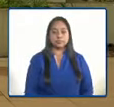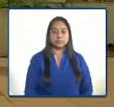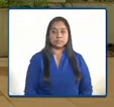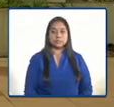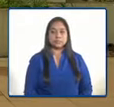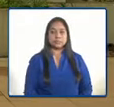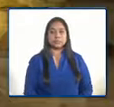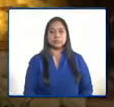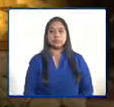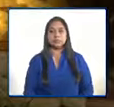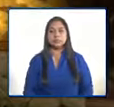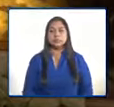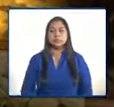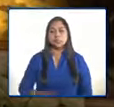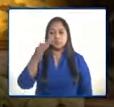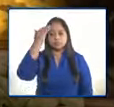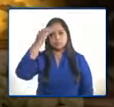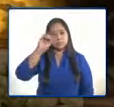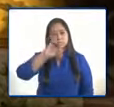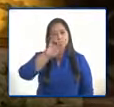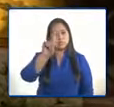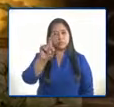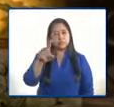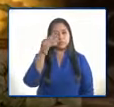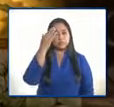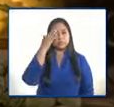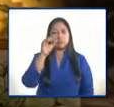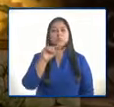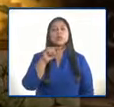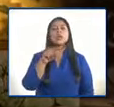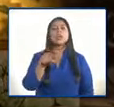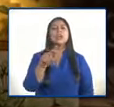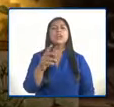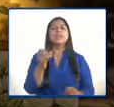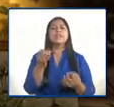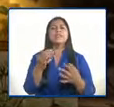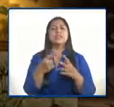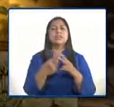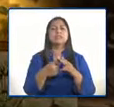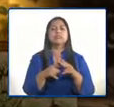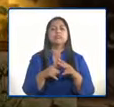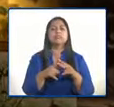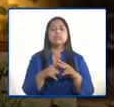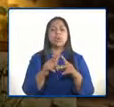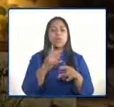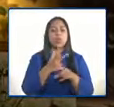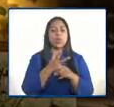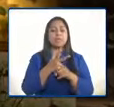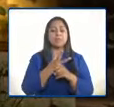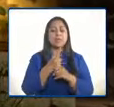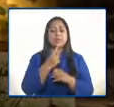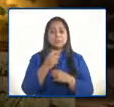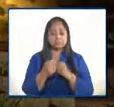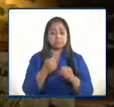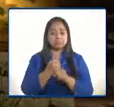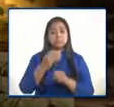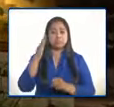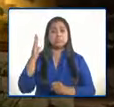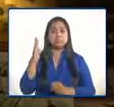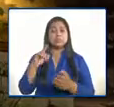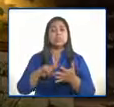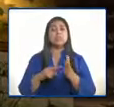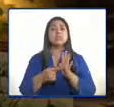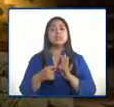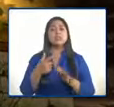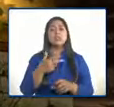Muy buenos días, señor director. Mi consulta es, ¿desde qué fecha Guatemala cumple con este convenio SOLAS y qué representa el cumplimiento del convenio